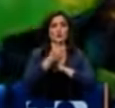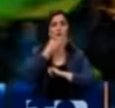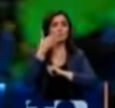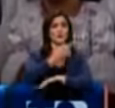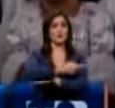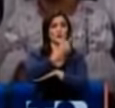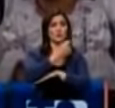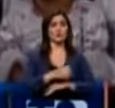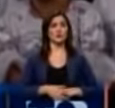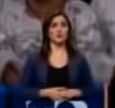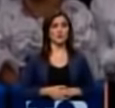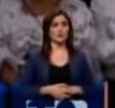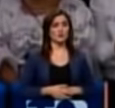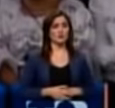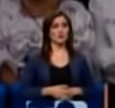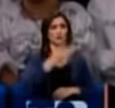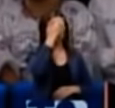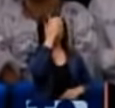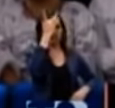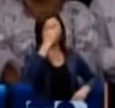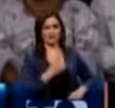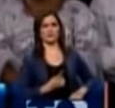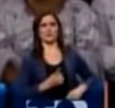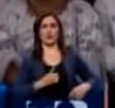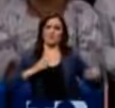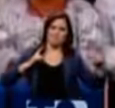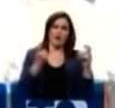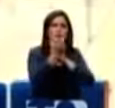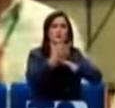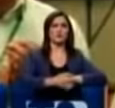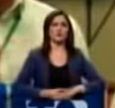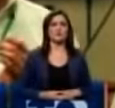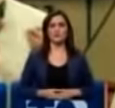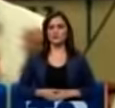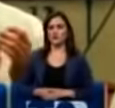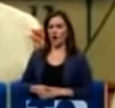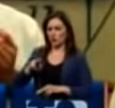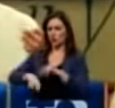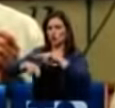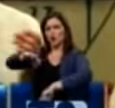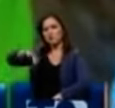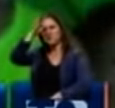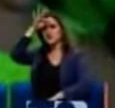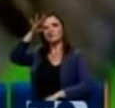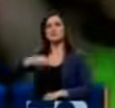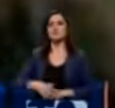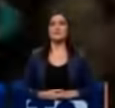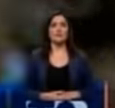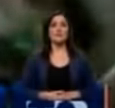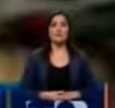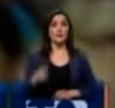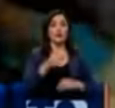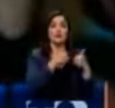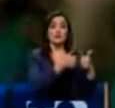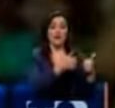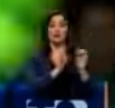mejores días. ¡Se está decidiendo por la opción del cambio! ¡Seguir construyendo hospitales! Los candidatos